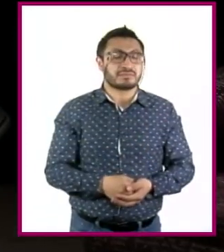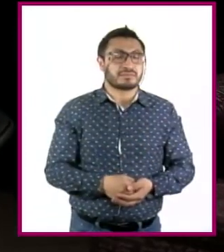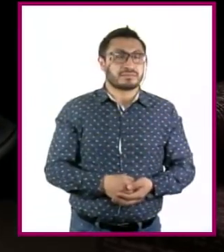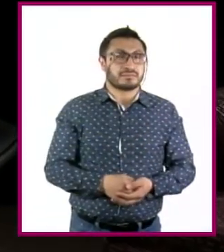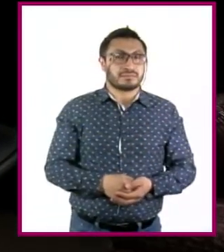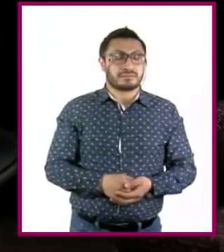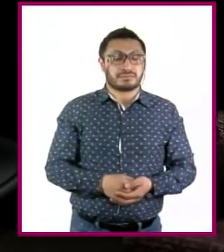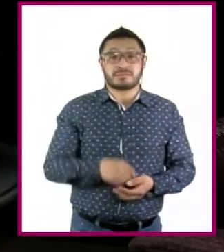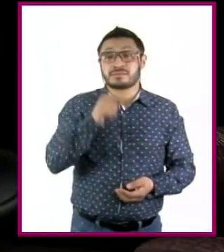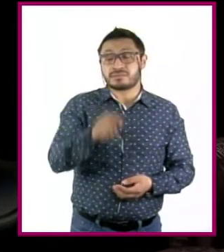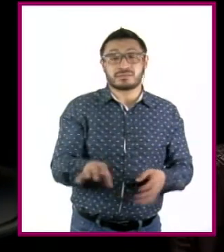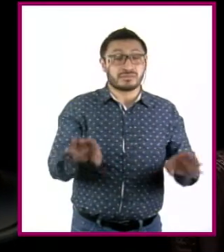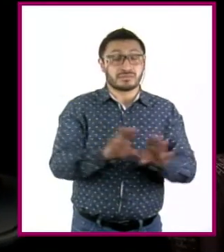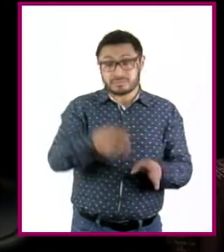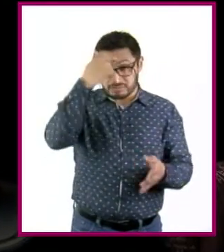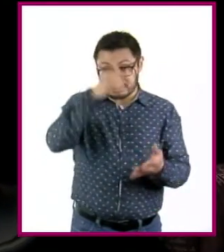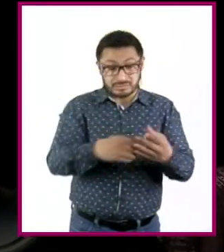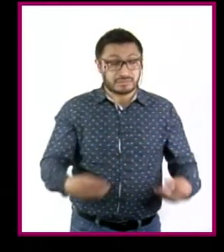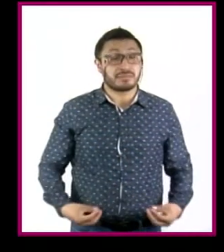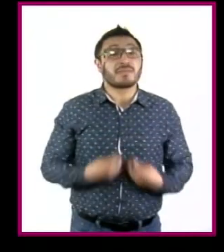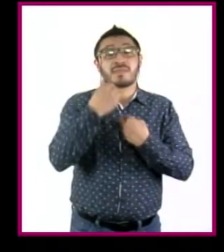que sería vivir en una sociedad así?